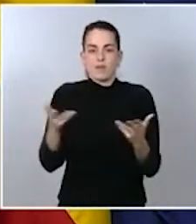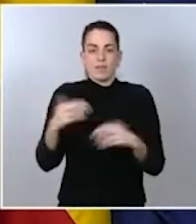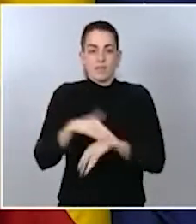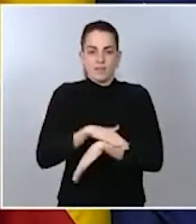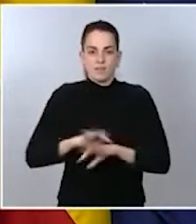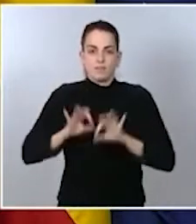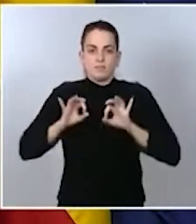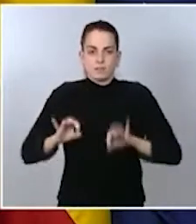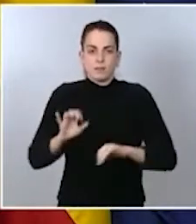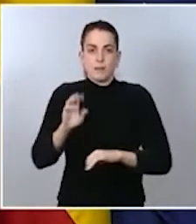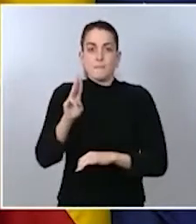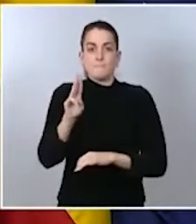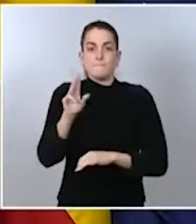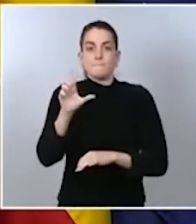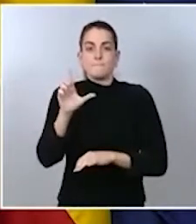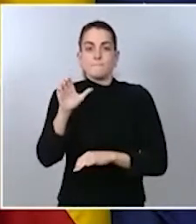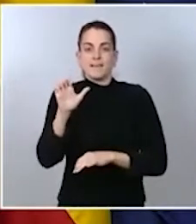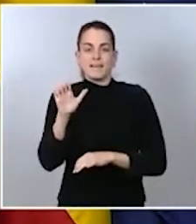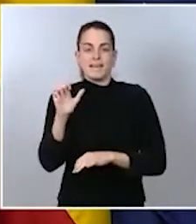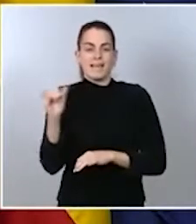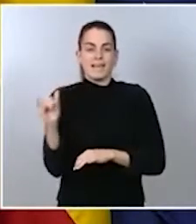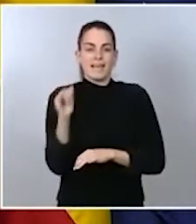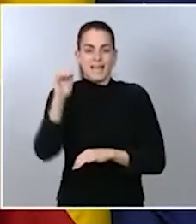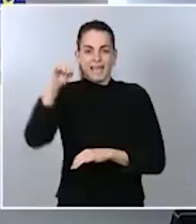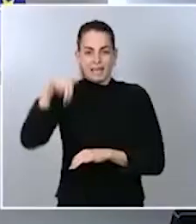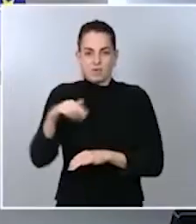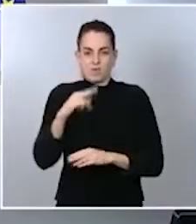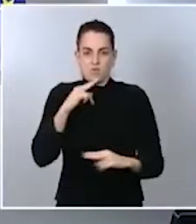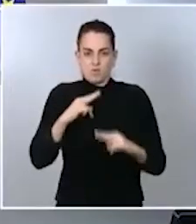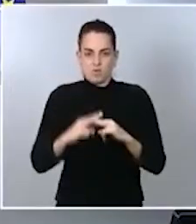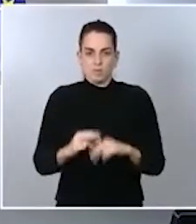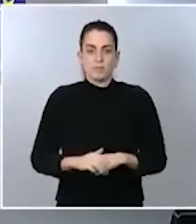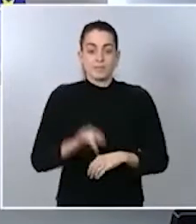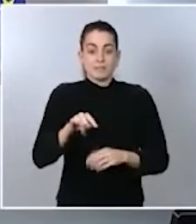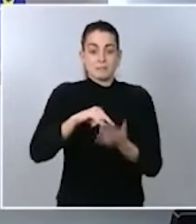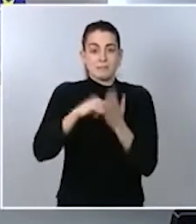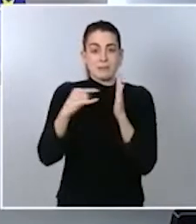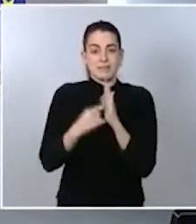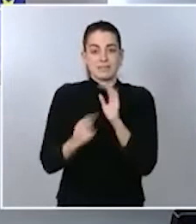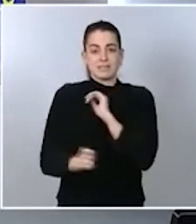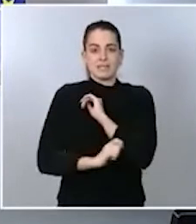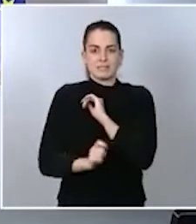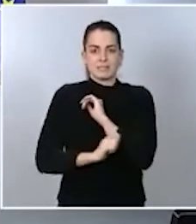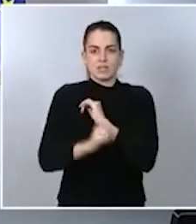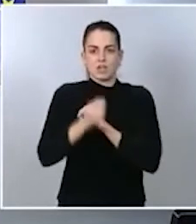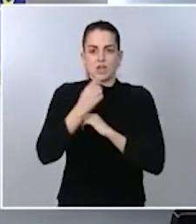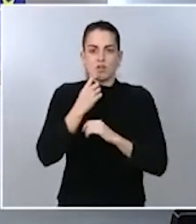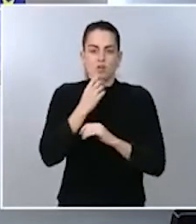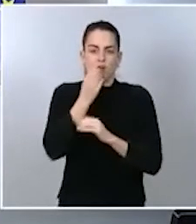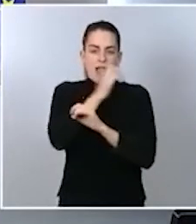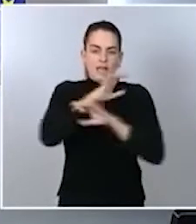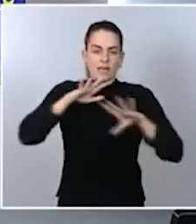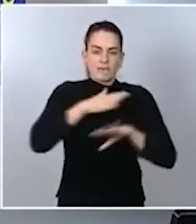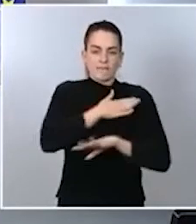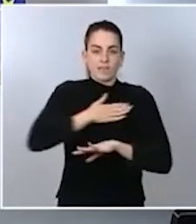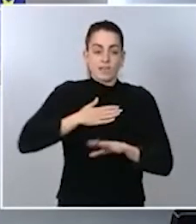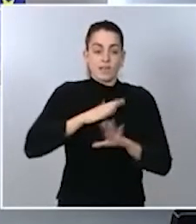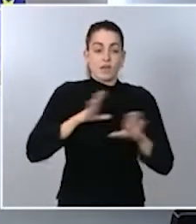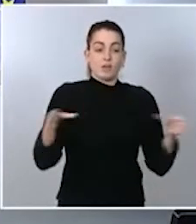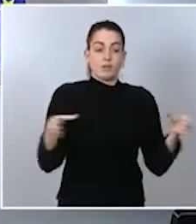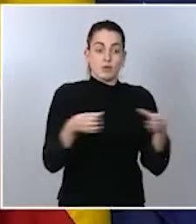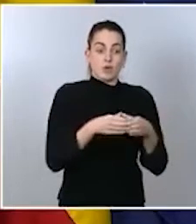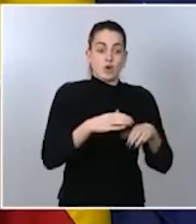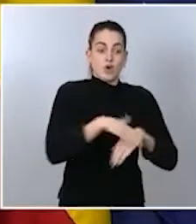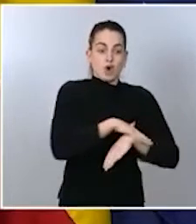quiero recordarles a todos ustedes que este plan estratégico fue aprobado por el consejo de ministros el pasado